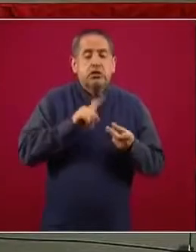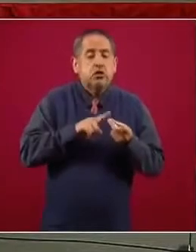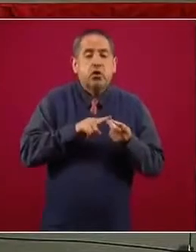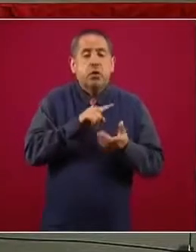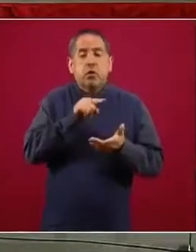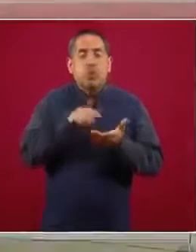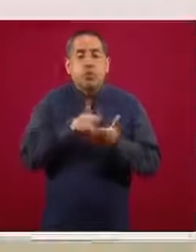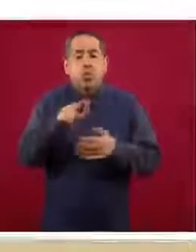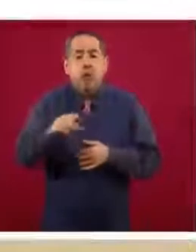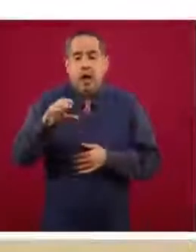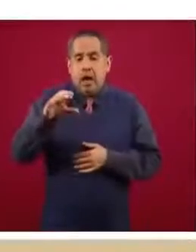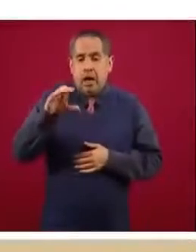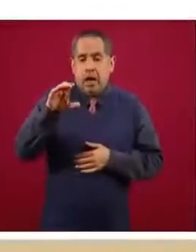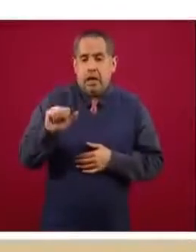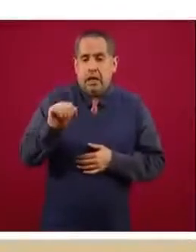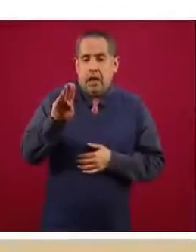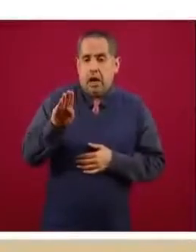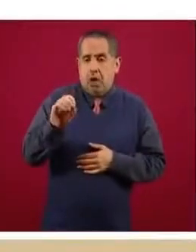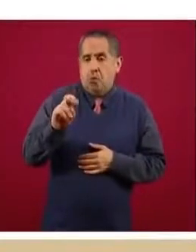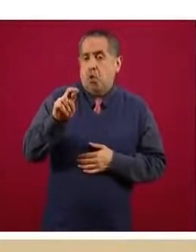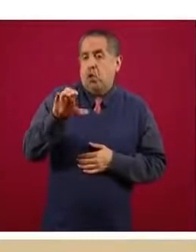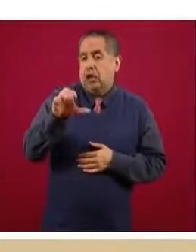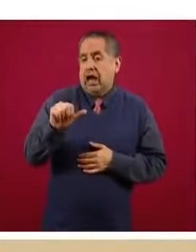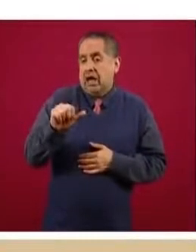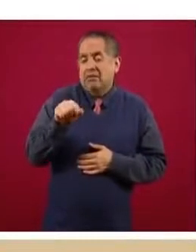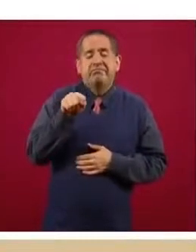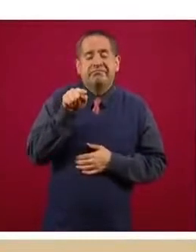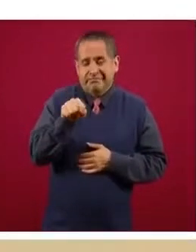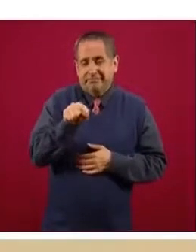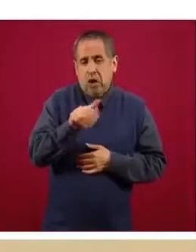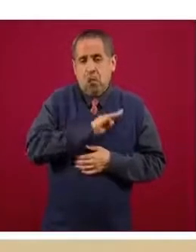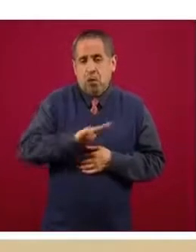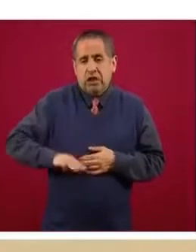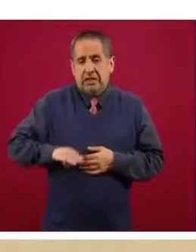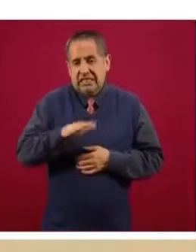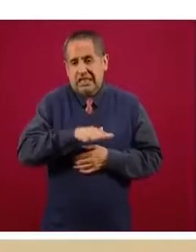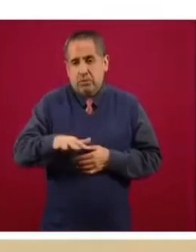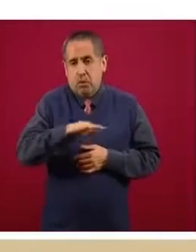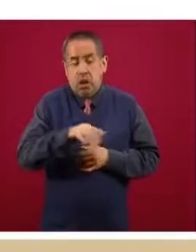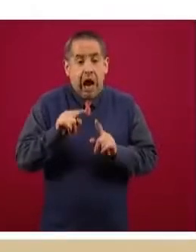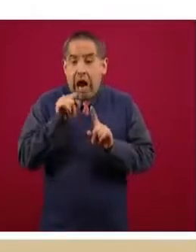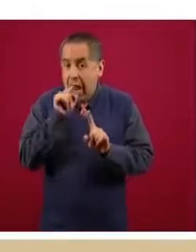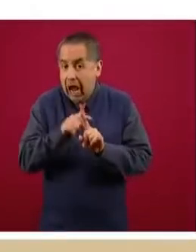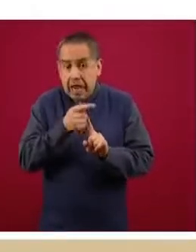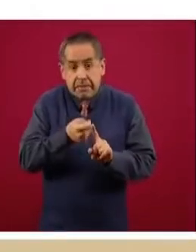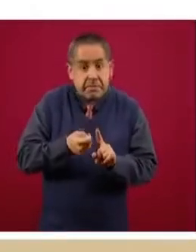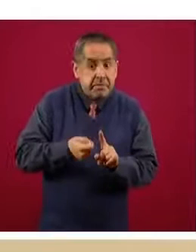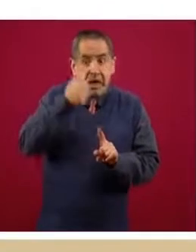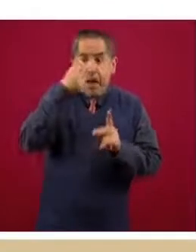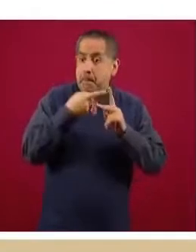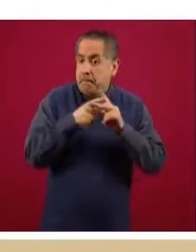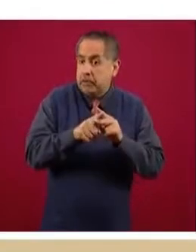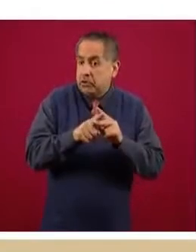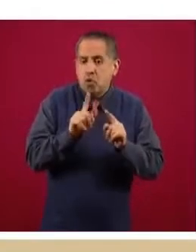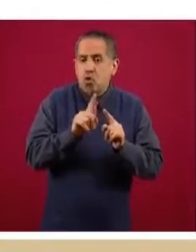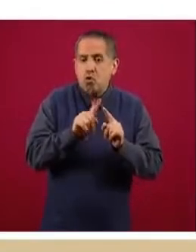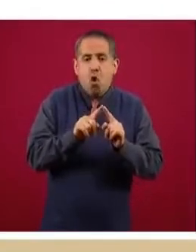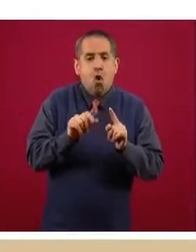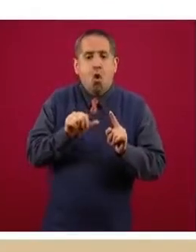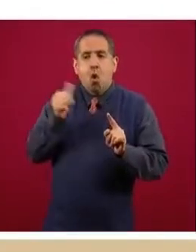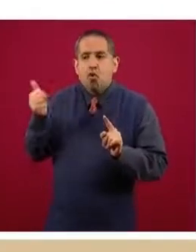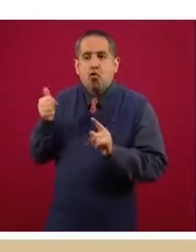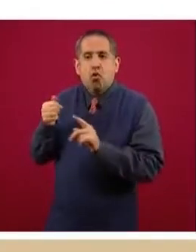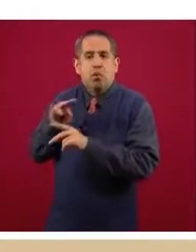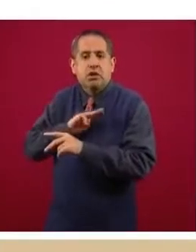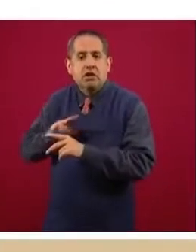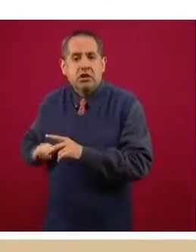tiene precisamente Caborca. Pero Caborca no fue el municipio que inició con esta intensidad. De hecho,